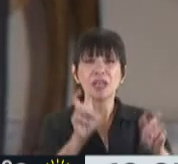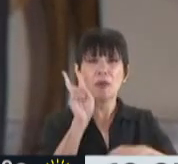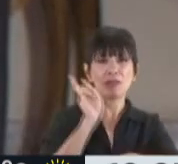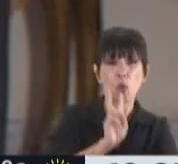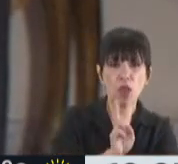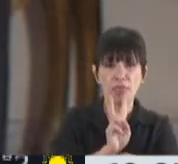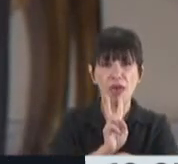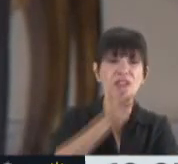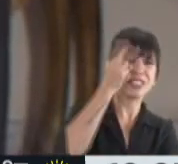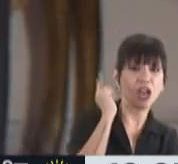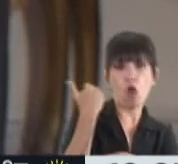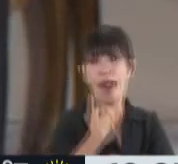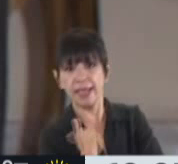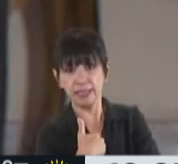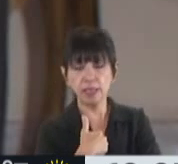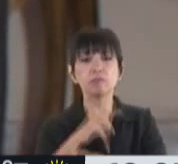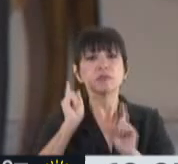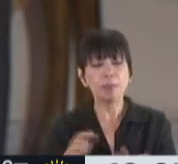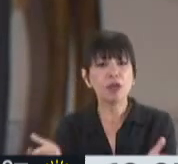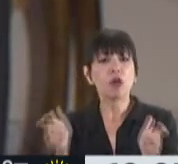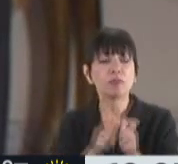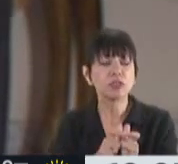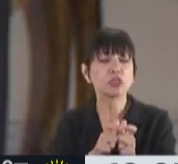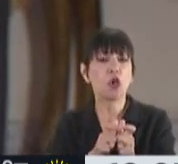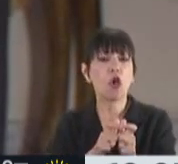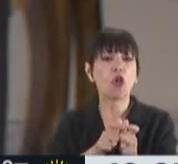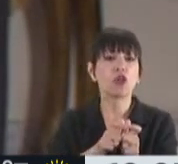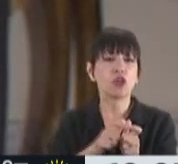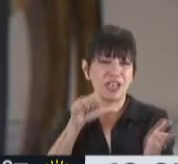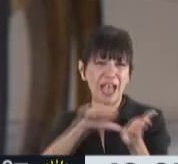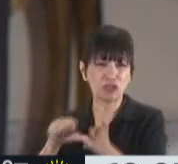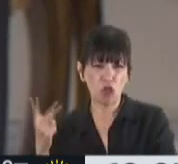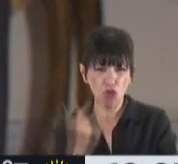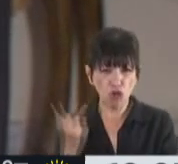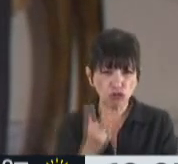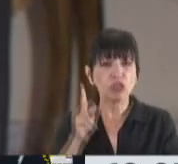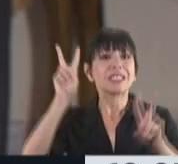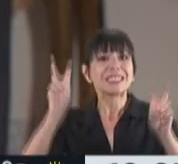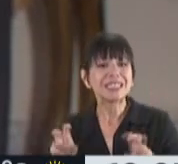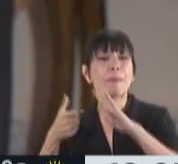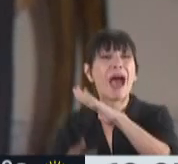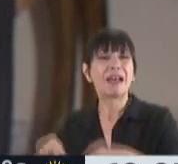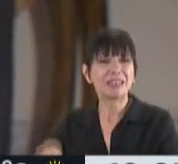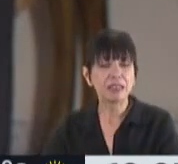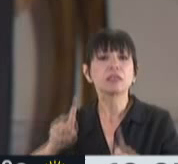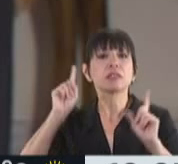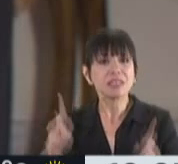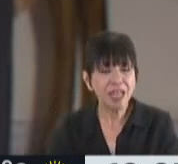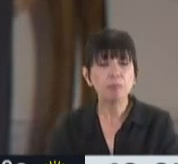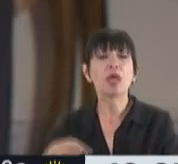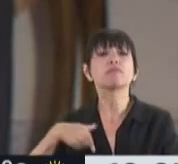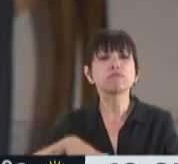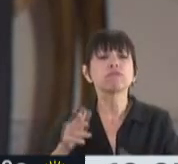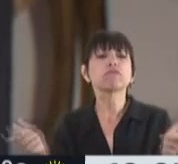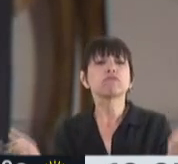Chileno-Argentino, la Comisión Binacional Argentina-Chile en materia antártica y la 14ª reunión de mecanismos de